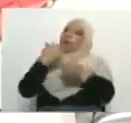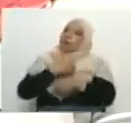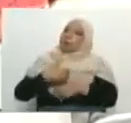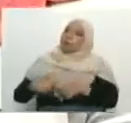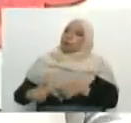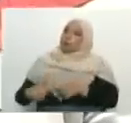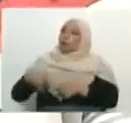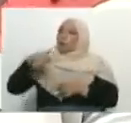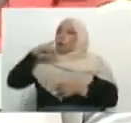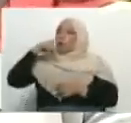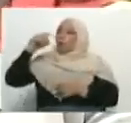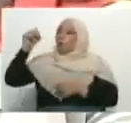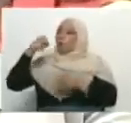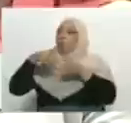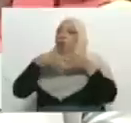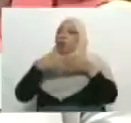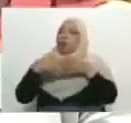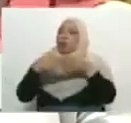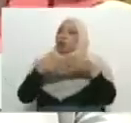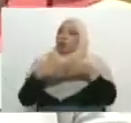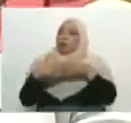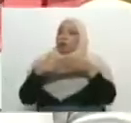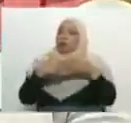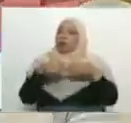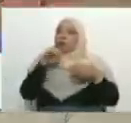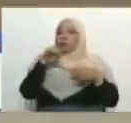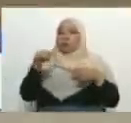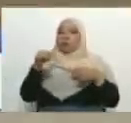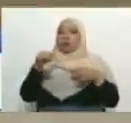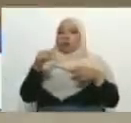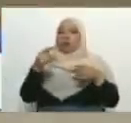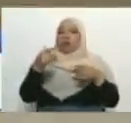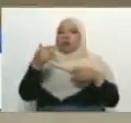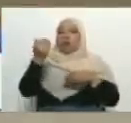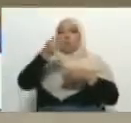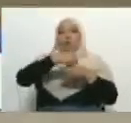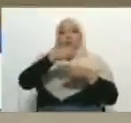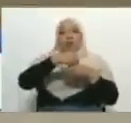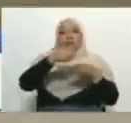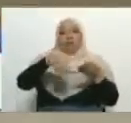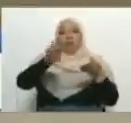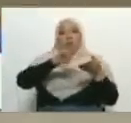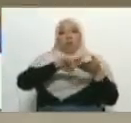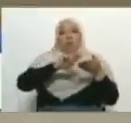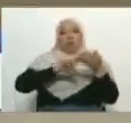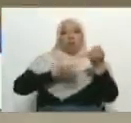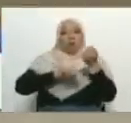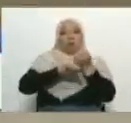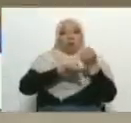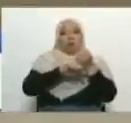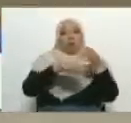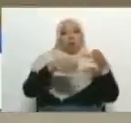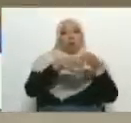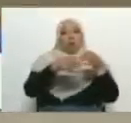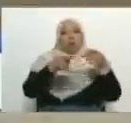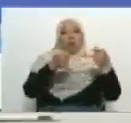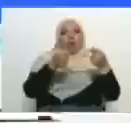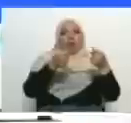el presidente de los Estados Unidos ya anunció que irá a la reelección, están favoreciendo unos grupos